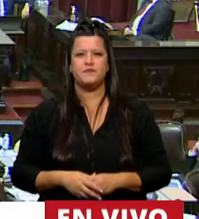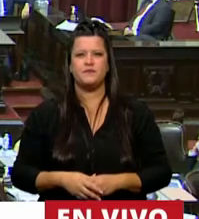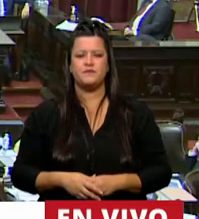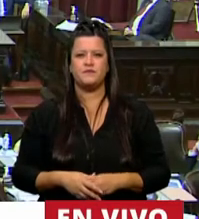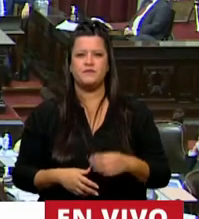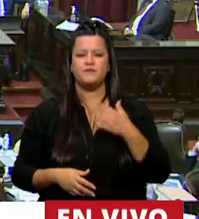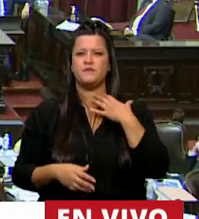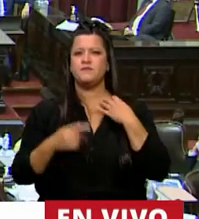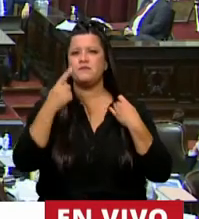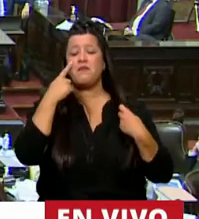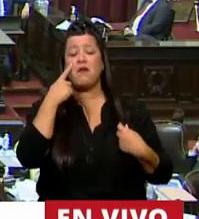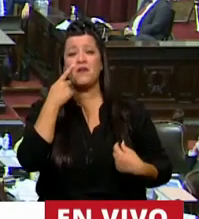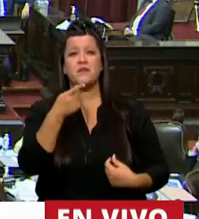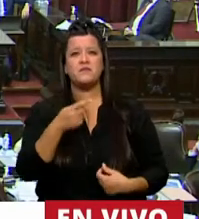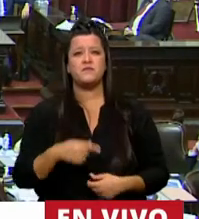A ver ahí.